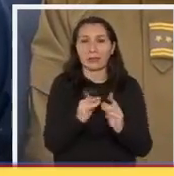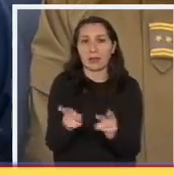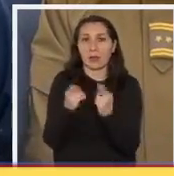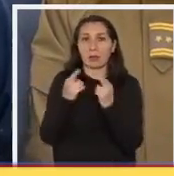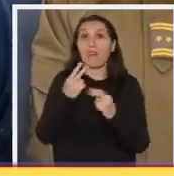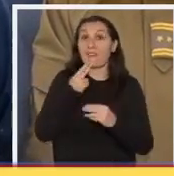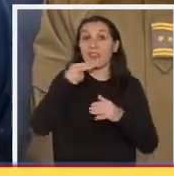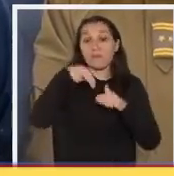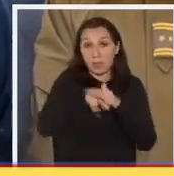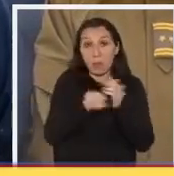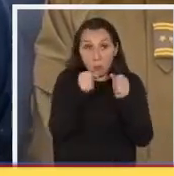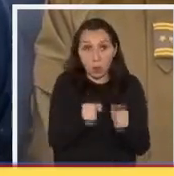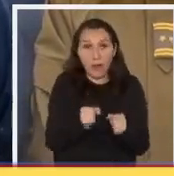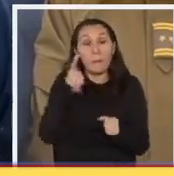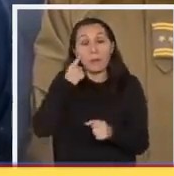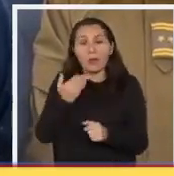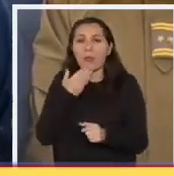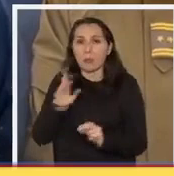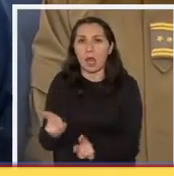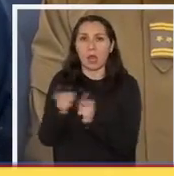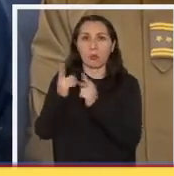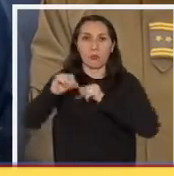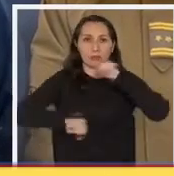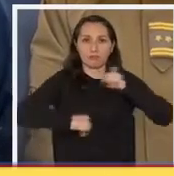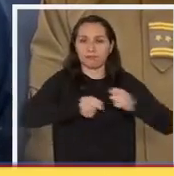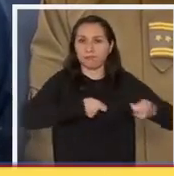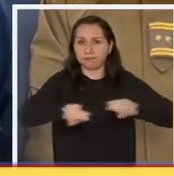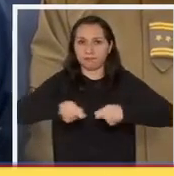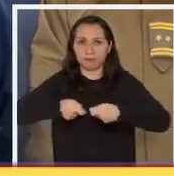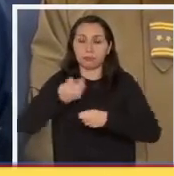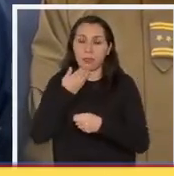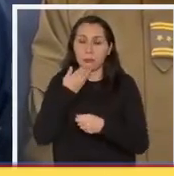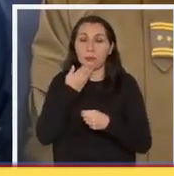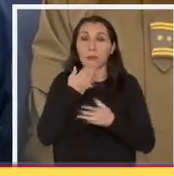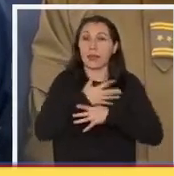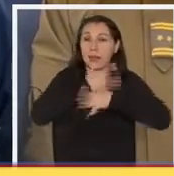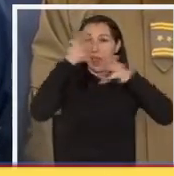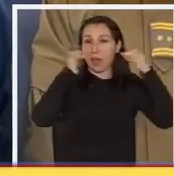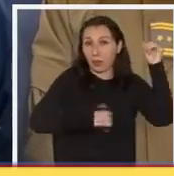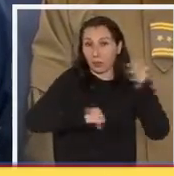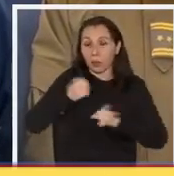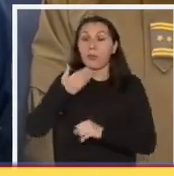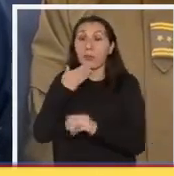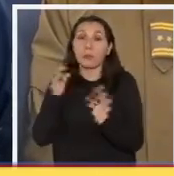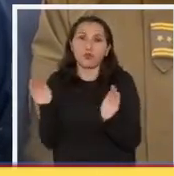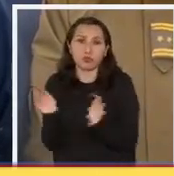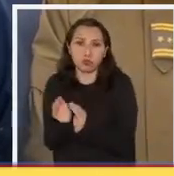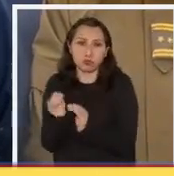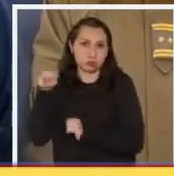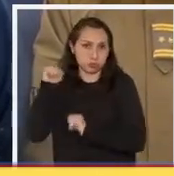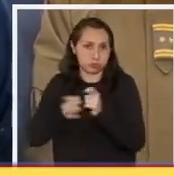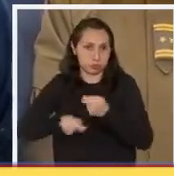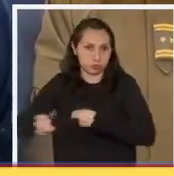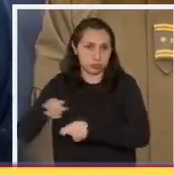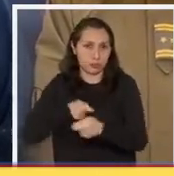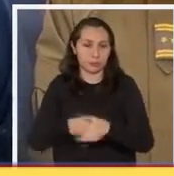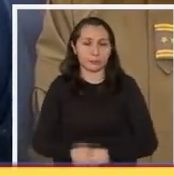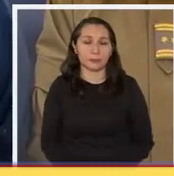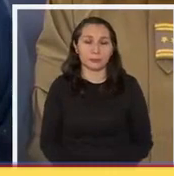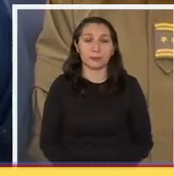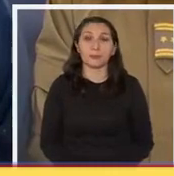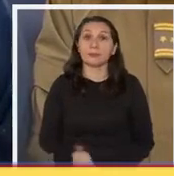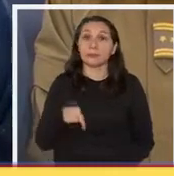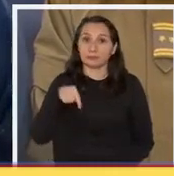la habitabilidad, pero también la recuperación de la industria en este sector, tanto de la gran industria como también de la pequeña. Ahora,